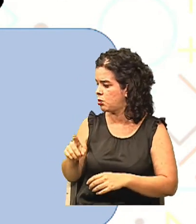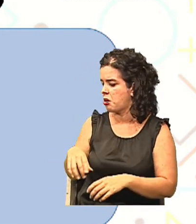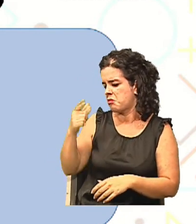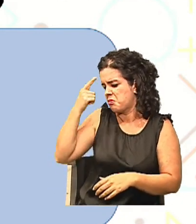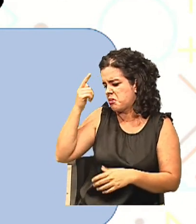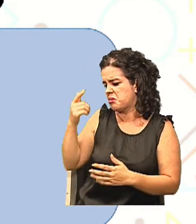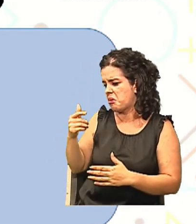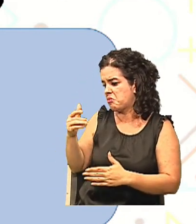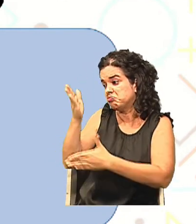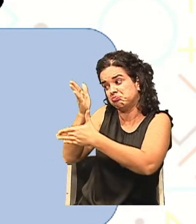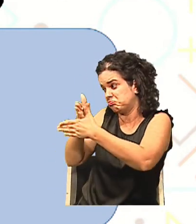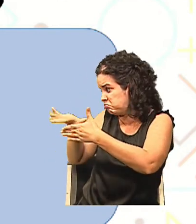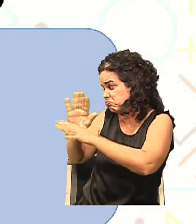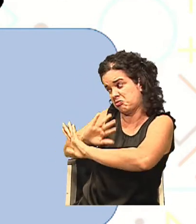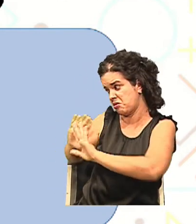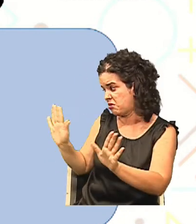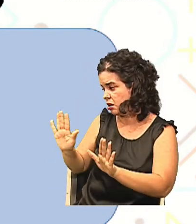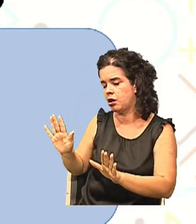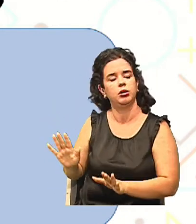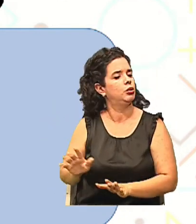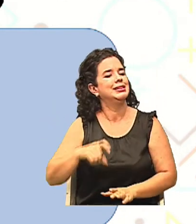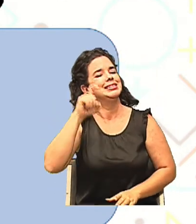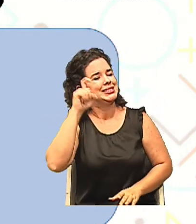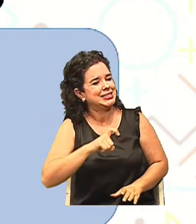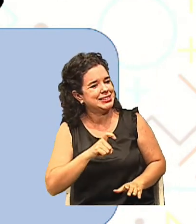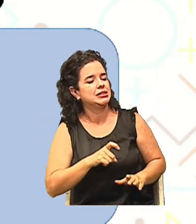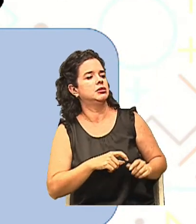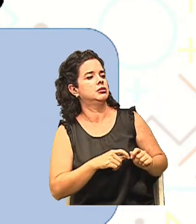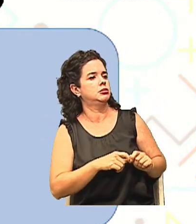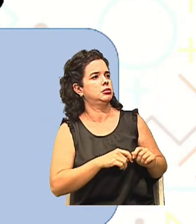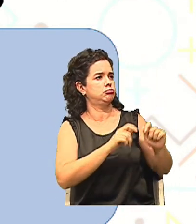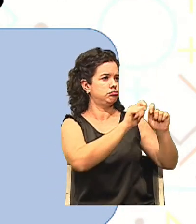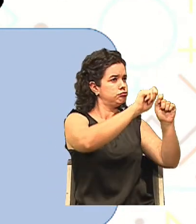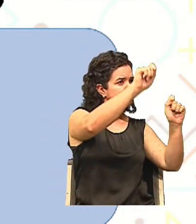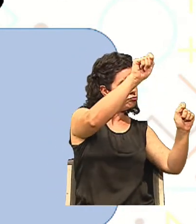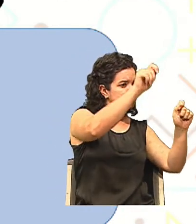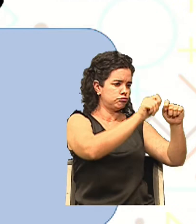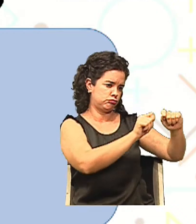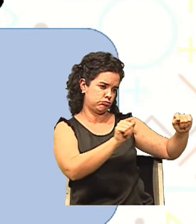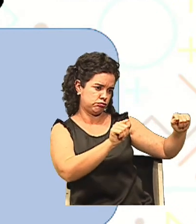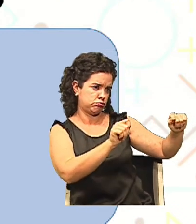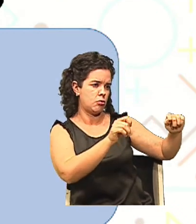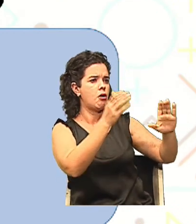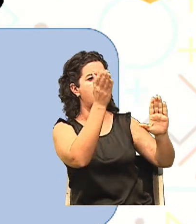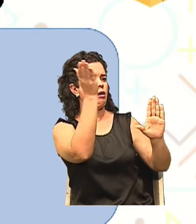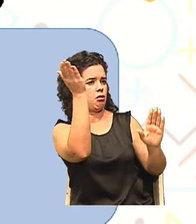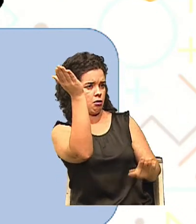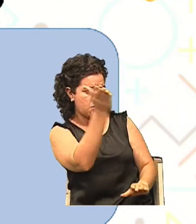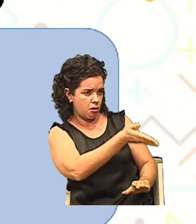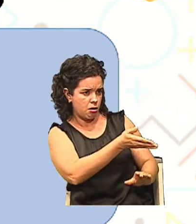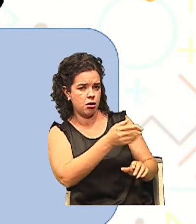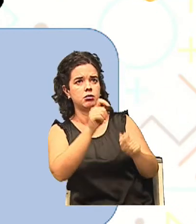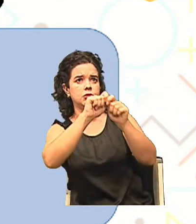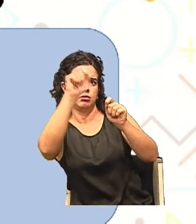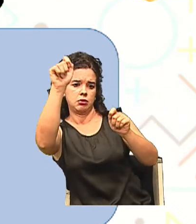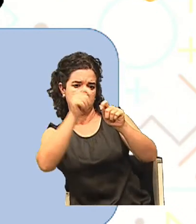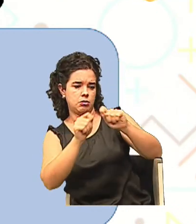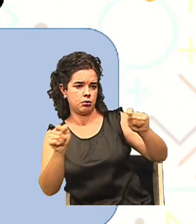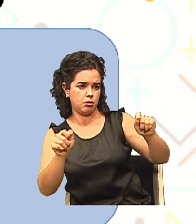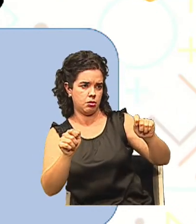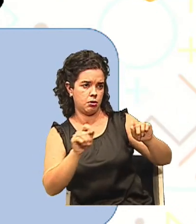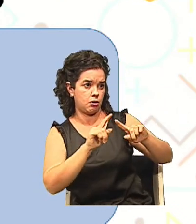No, es que ellos tengan la misma razón de semejanza. Pero los ángulos no se